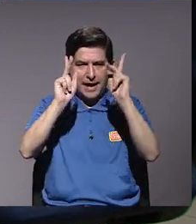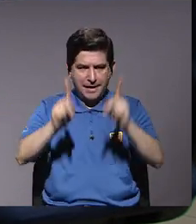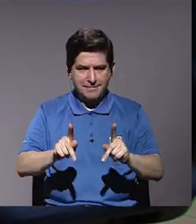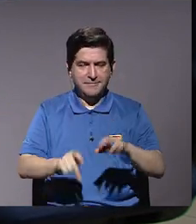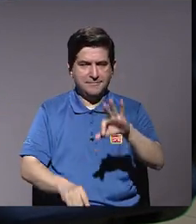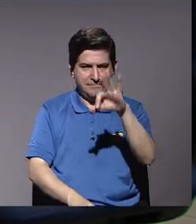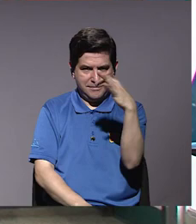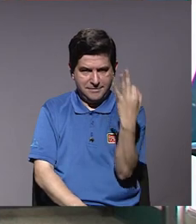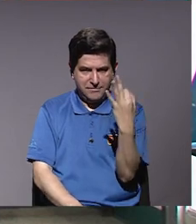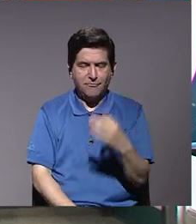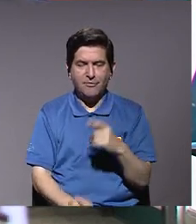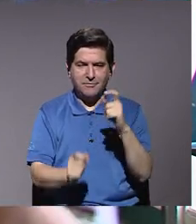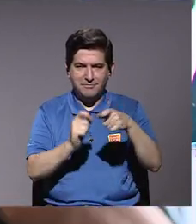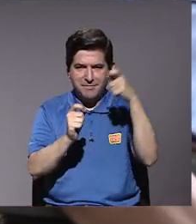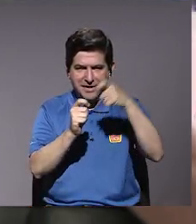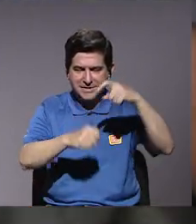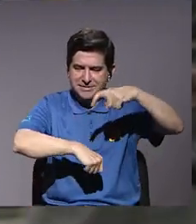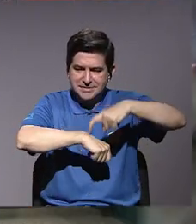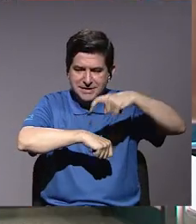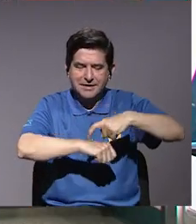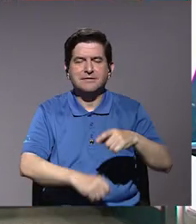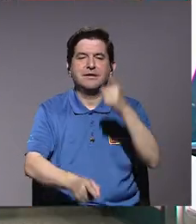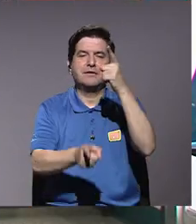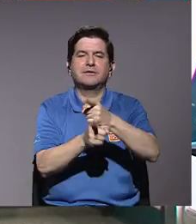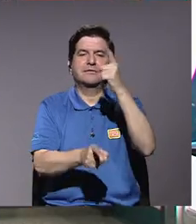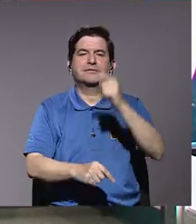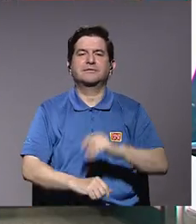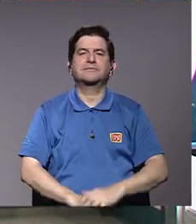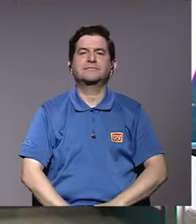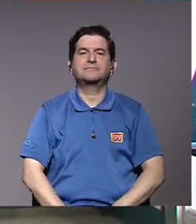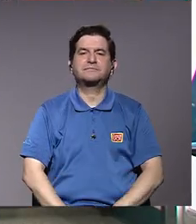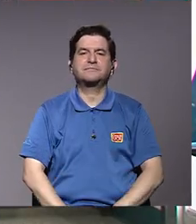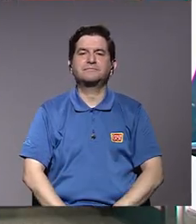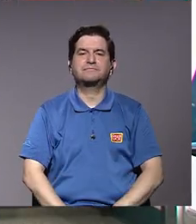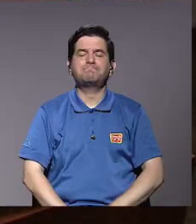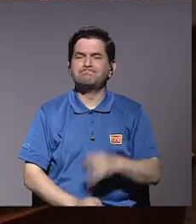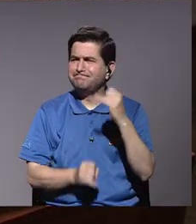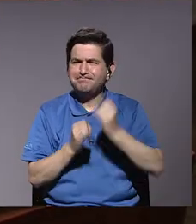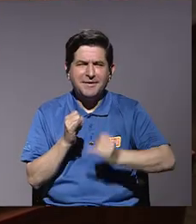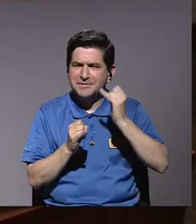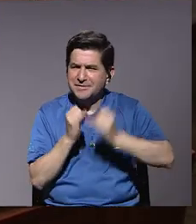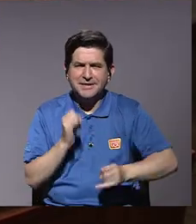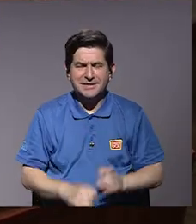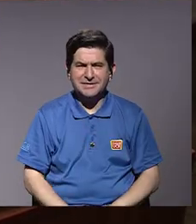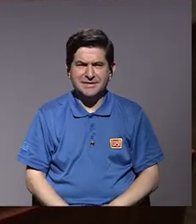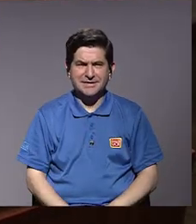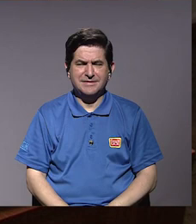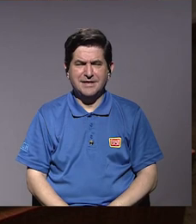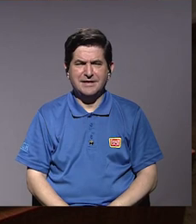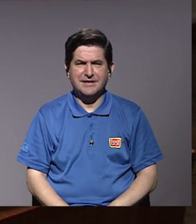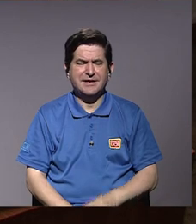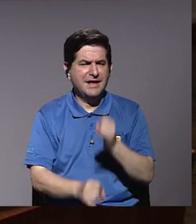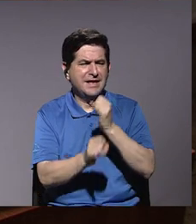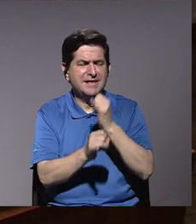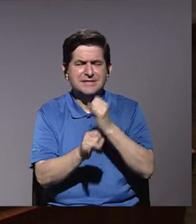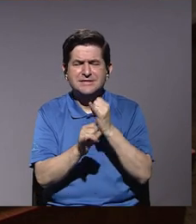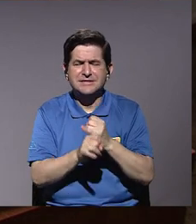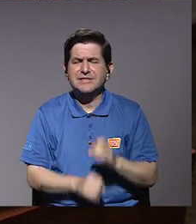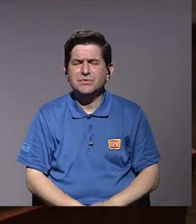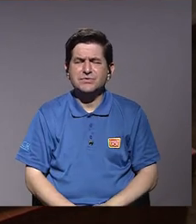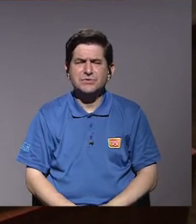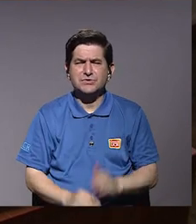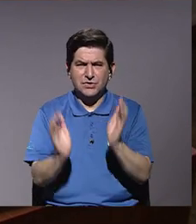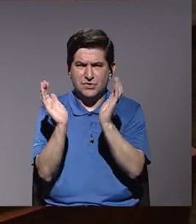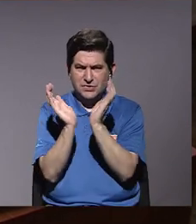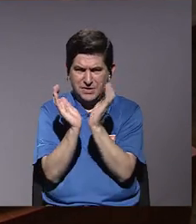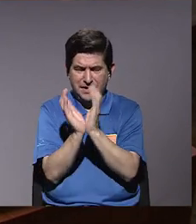derecho a atender a la persona de una forma puntual y oportuna. Uh-huh. Okay. Y finalmente, ¿cuál es la dependencia entonces